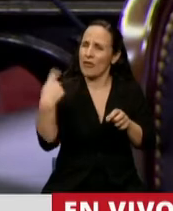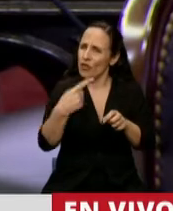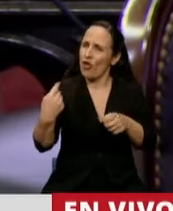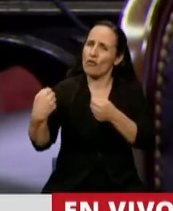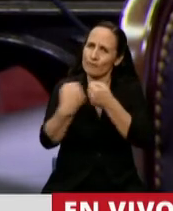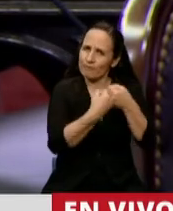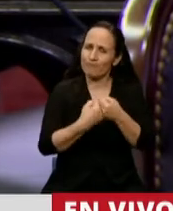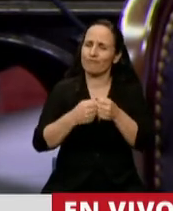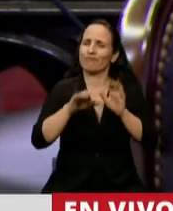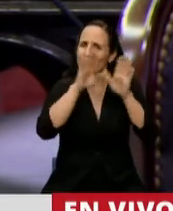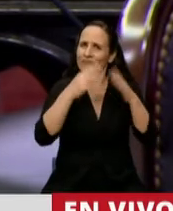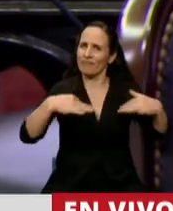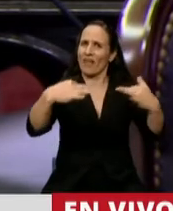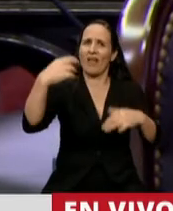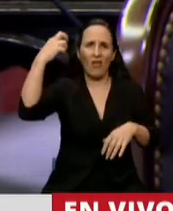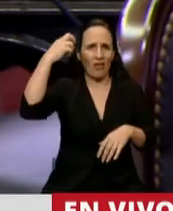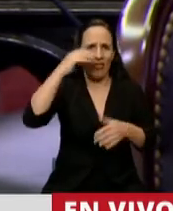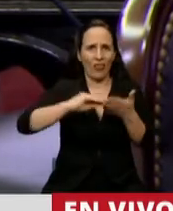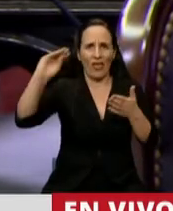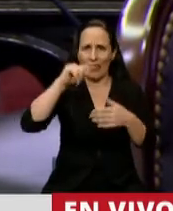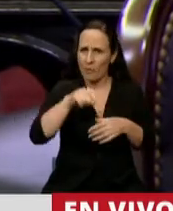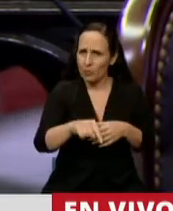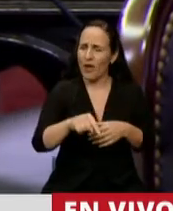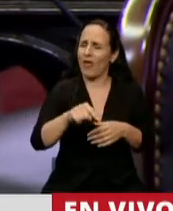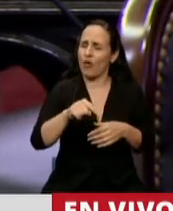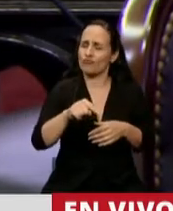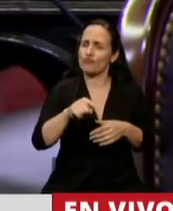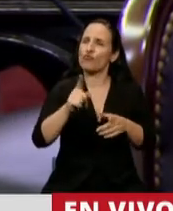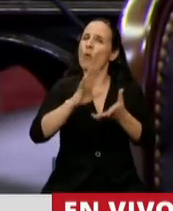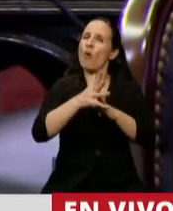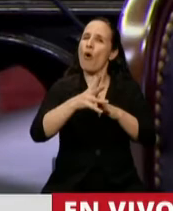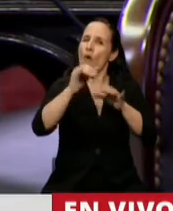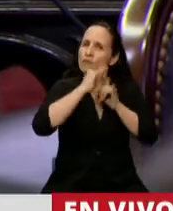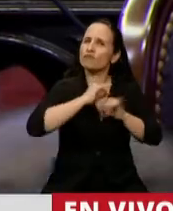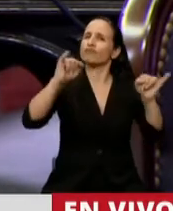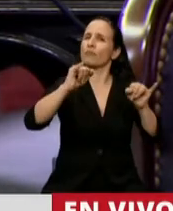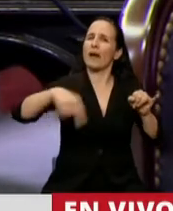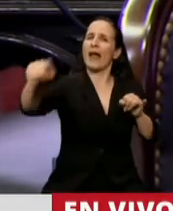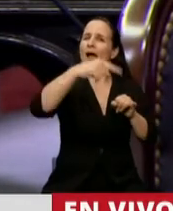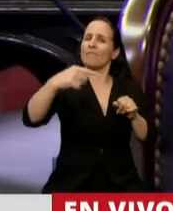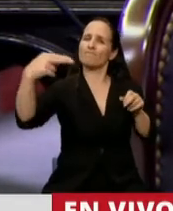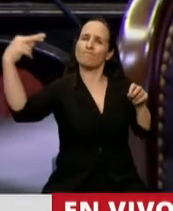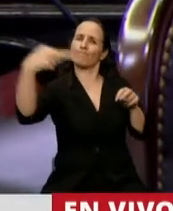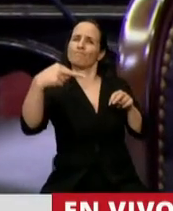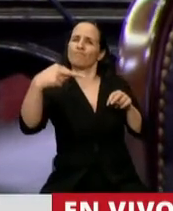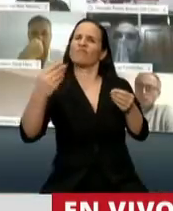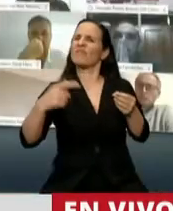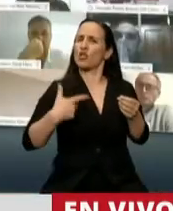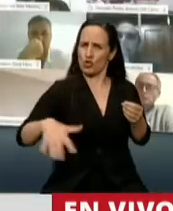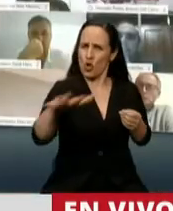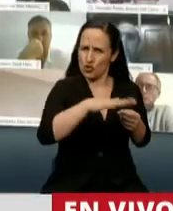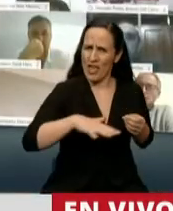que la Cámara de Diputados pueda dar un mensaje. También consideramos importante dar un mensaje, no solo a la